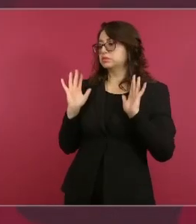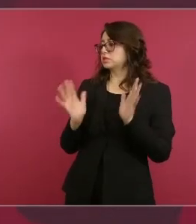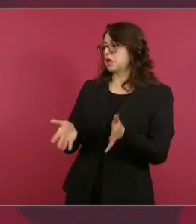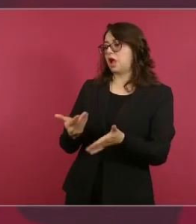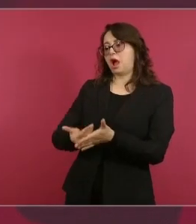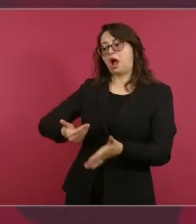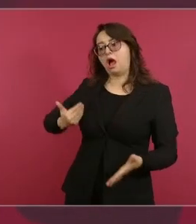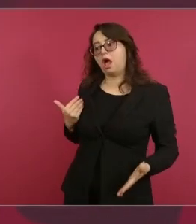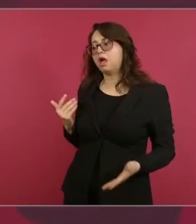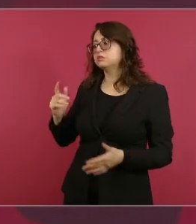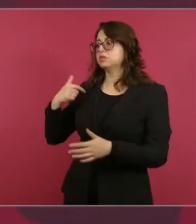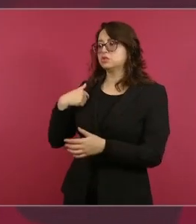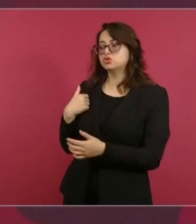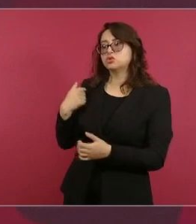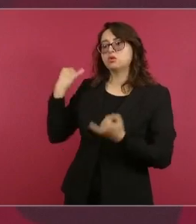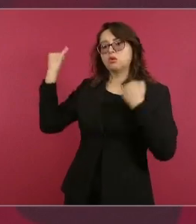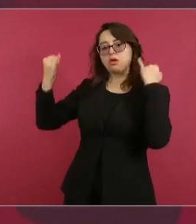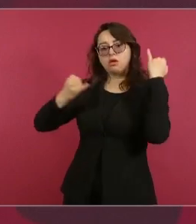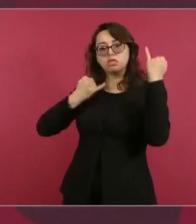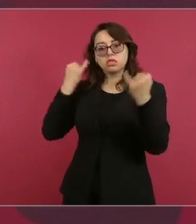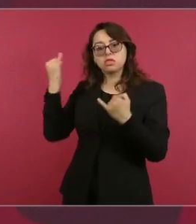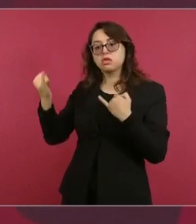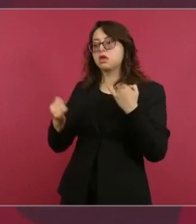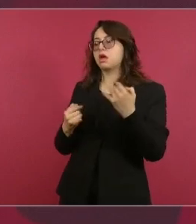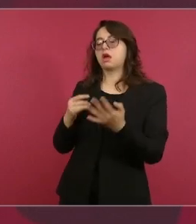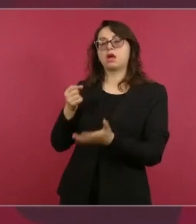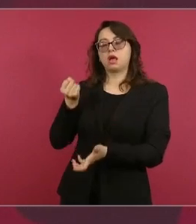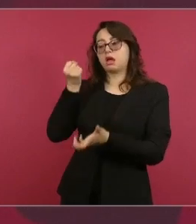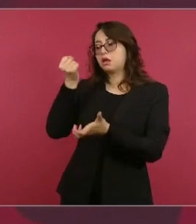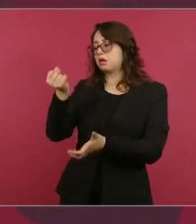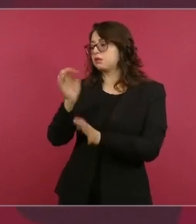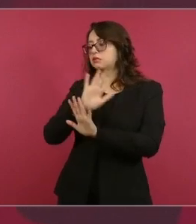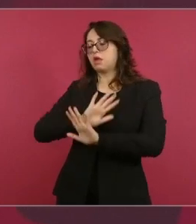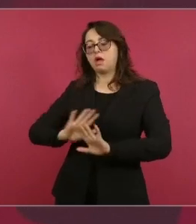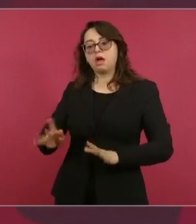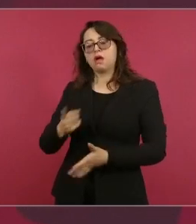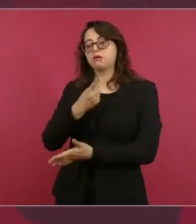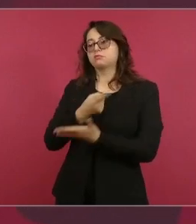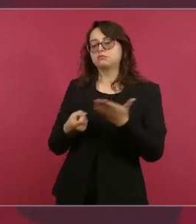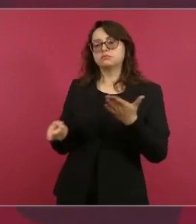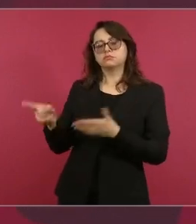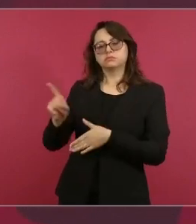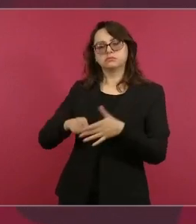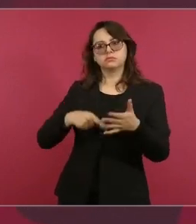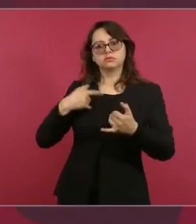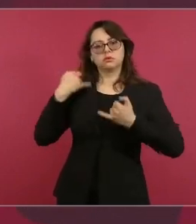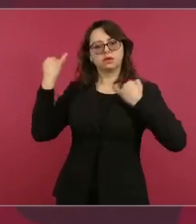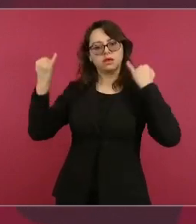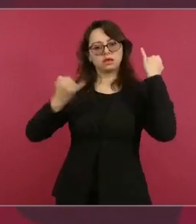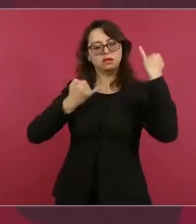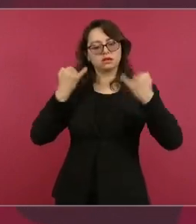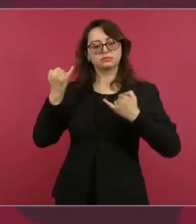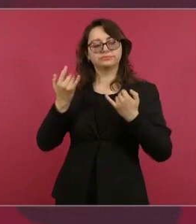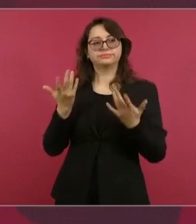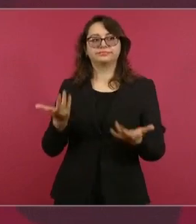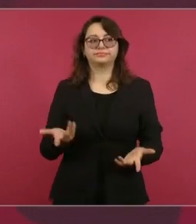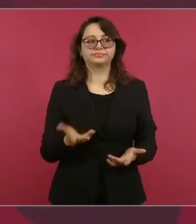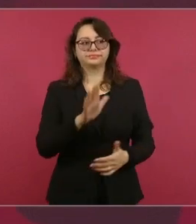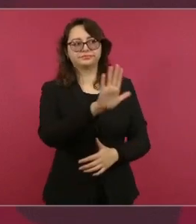se había cancelado el fideicomiso. Todo esto pues se demostró que no es